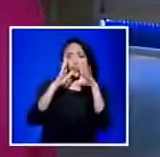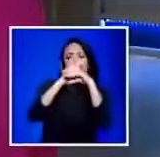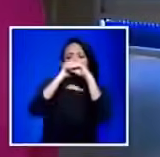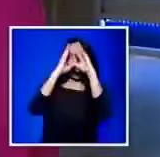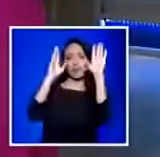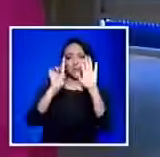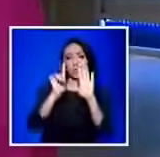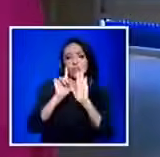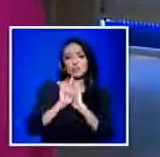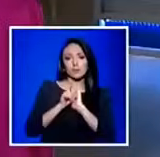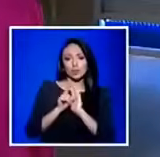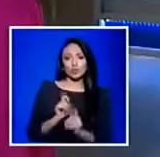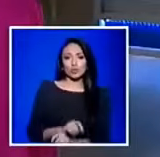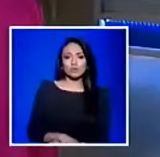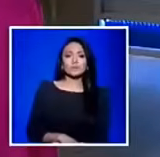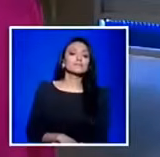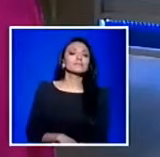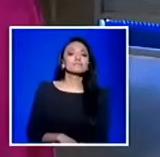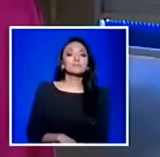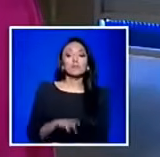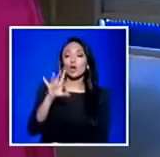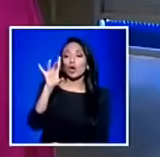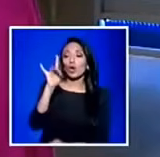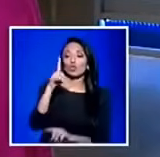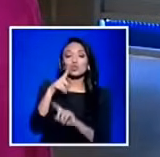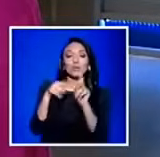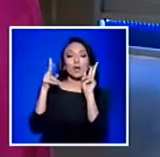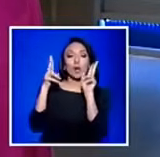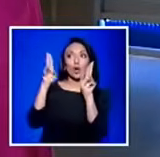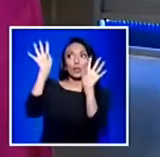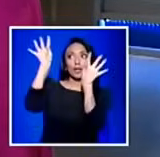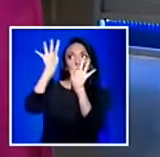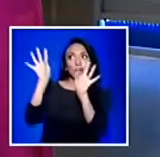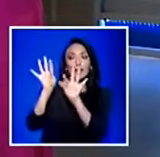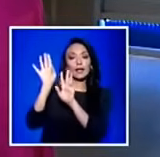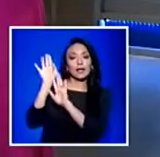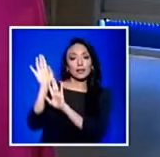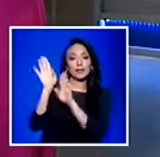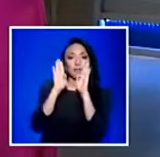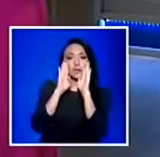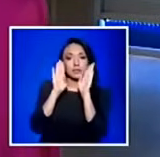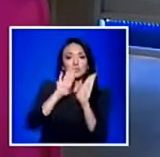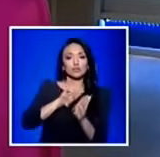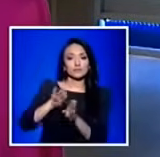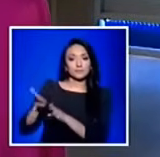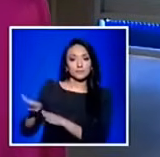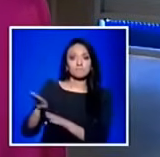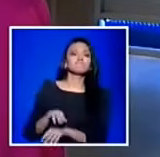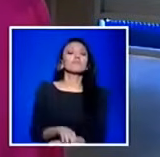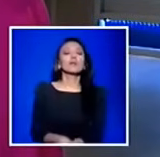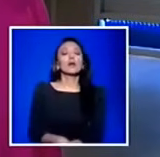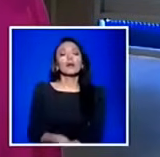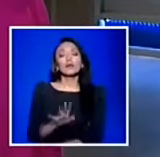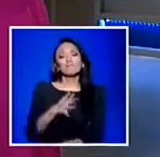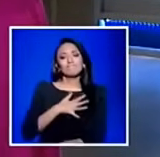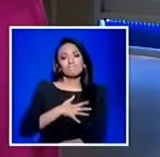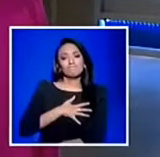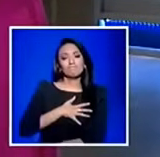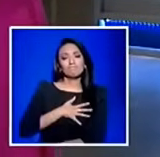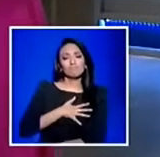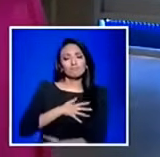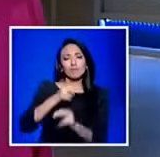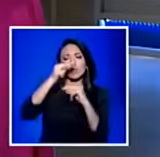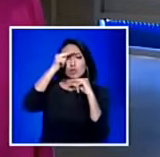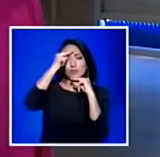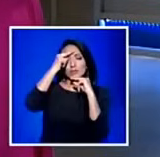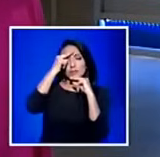8:06 y mucha atención, porque 8:30 empieza el nuevo corte en otros sectores, así que atención, vecino. Gracias por seguir en nuestra sintonía. Ahora les contamos